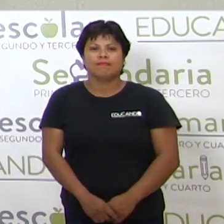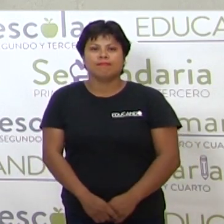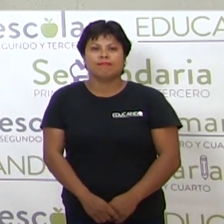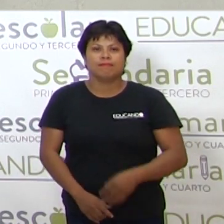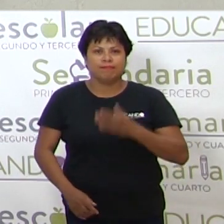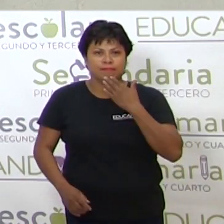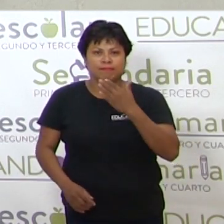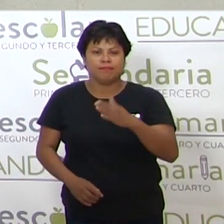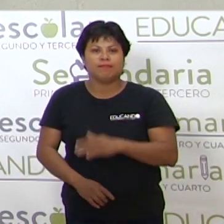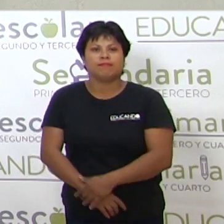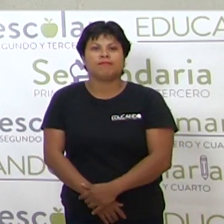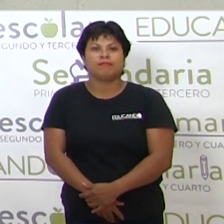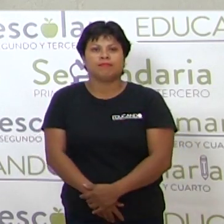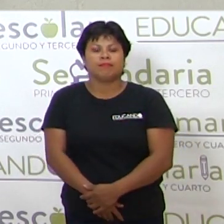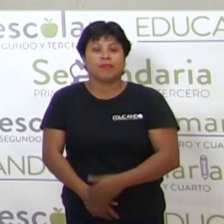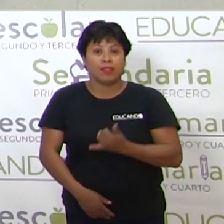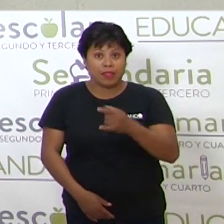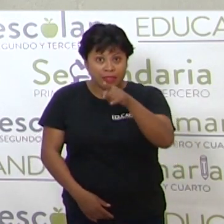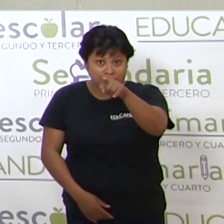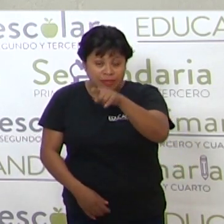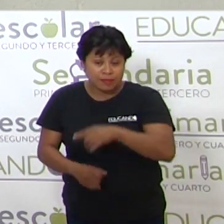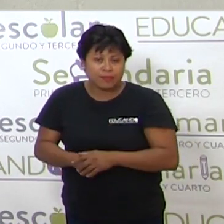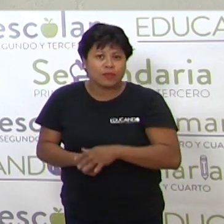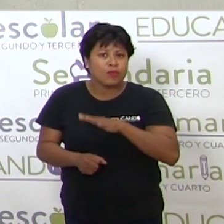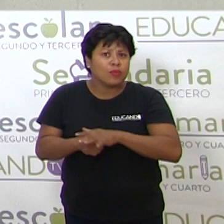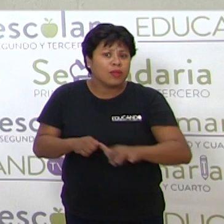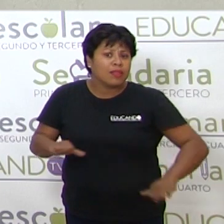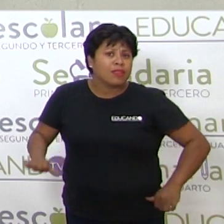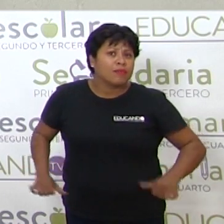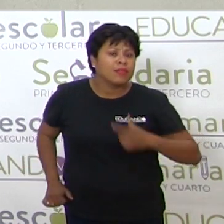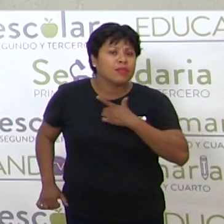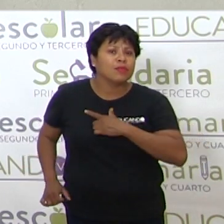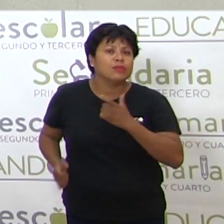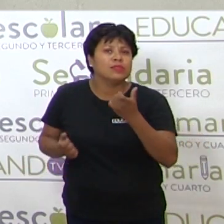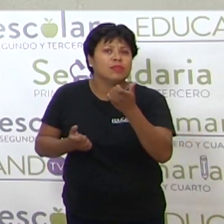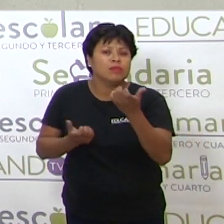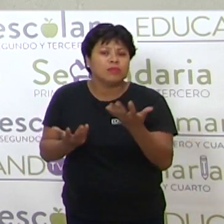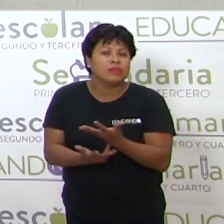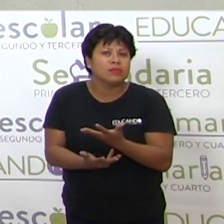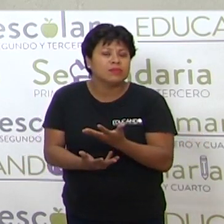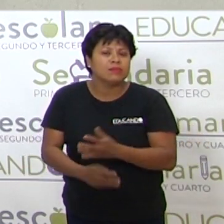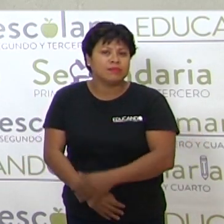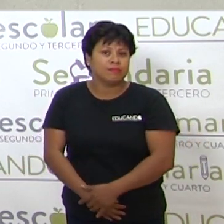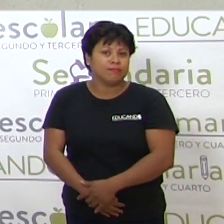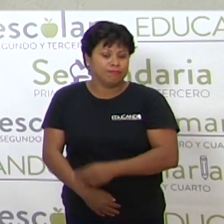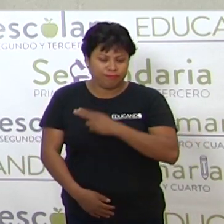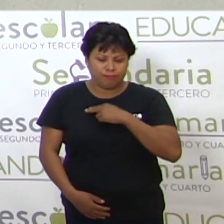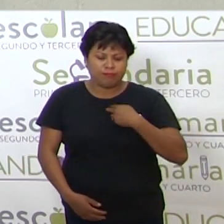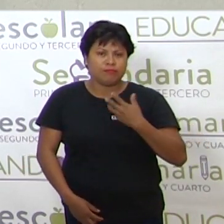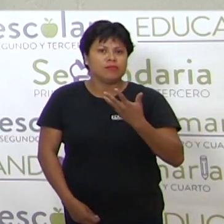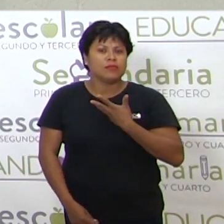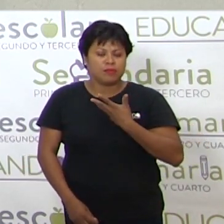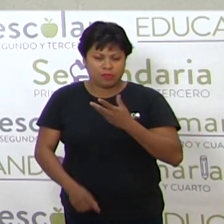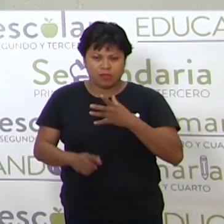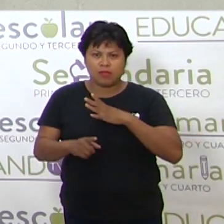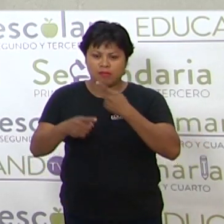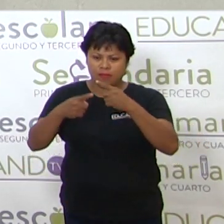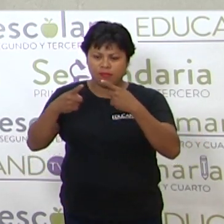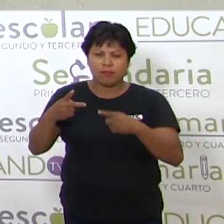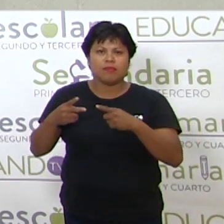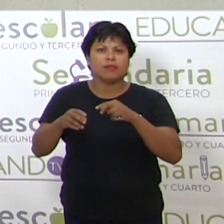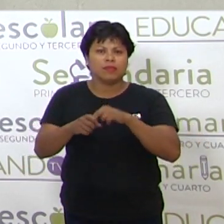bien y a ti qué actividades te gusta realizar tenemos algunas aquí en las